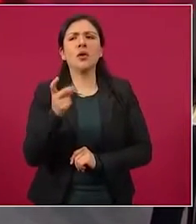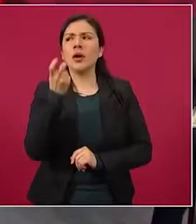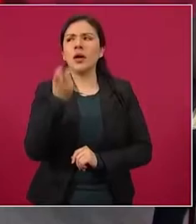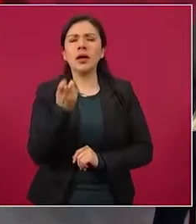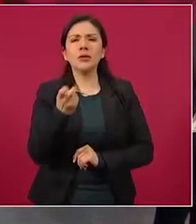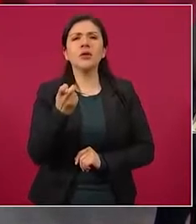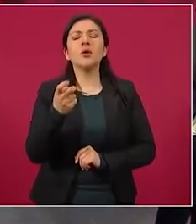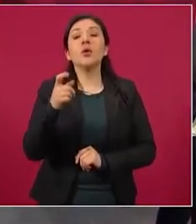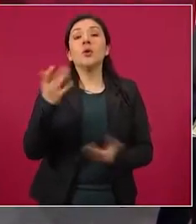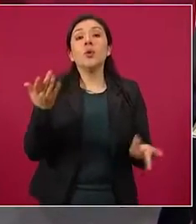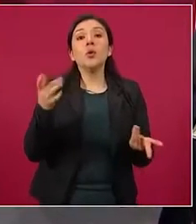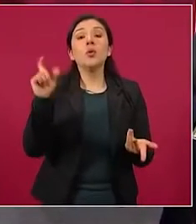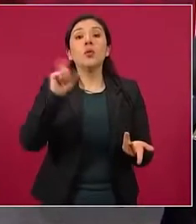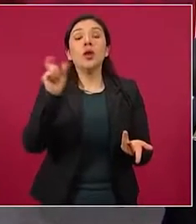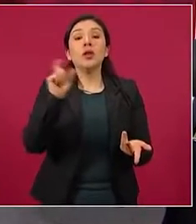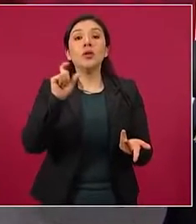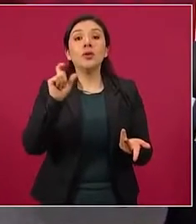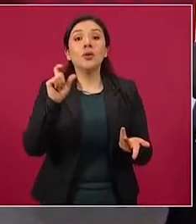después